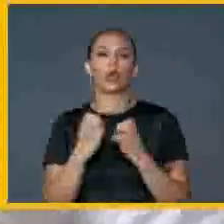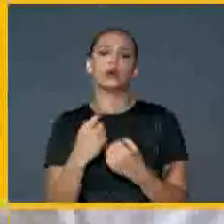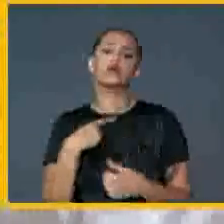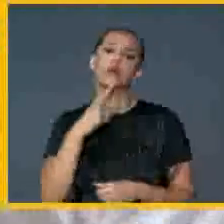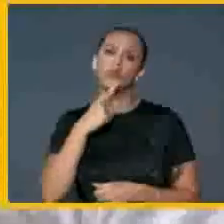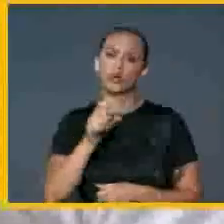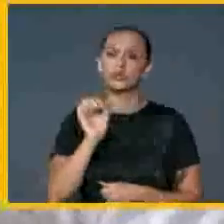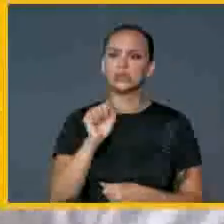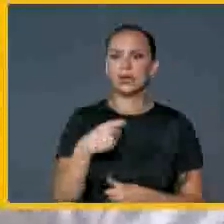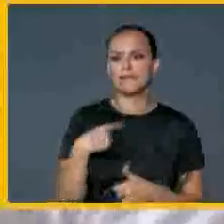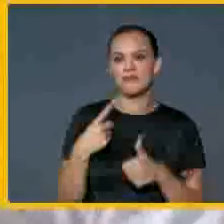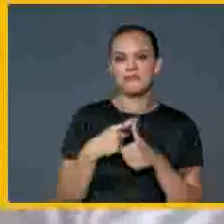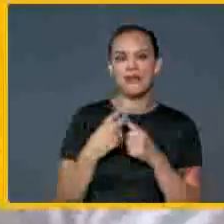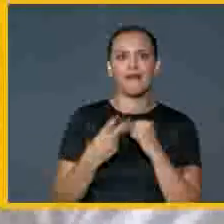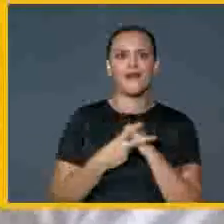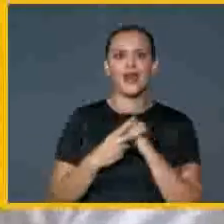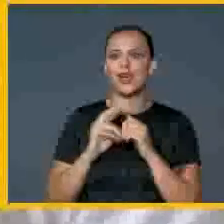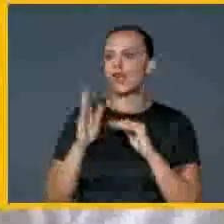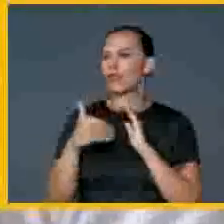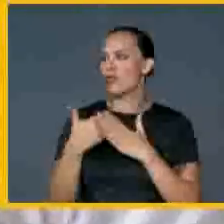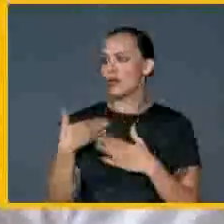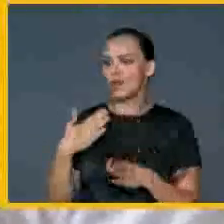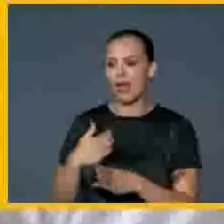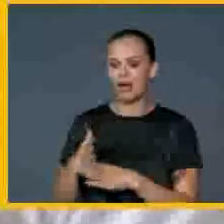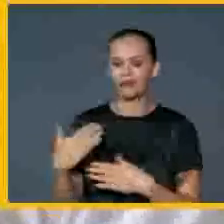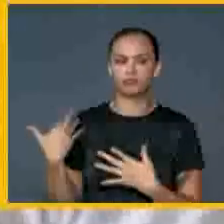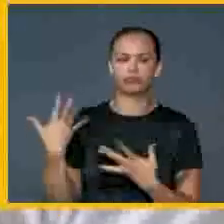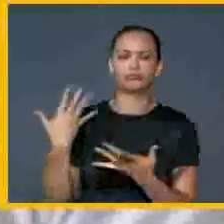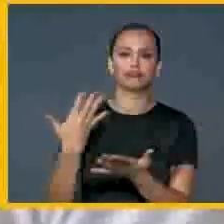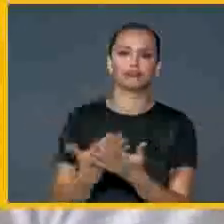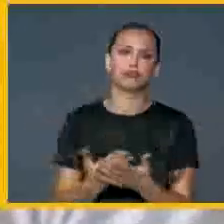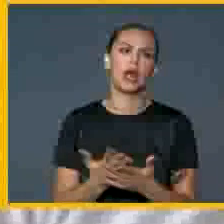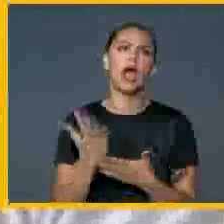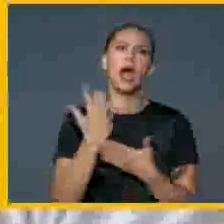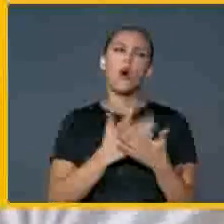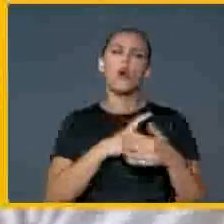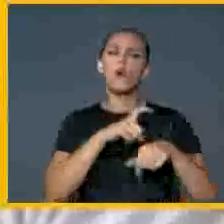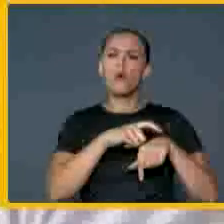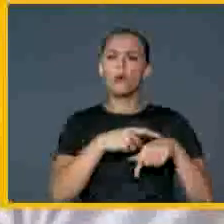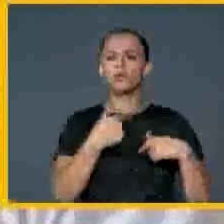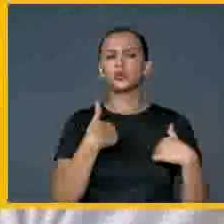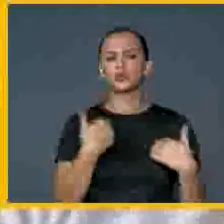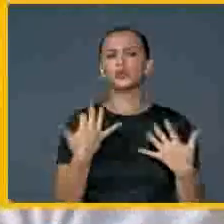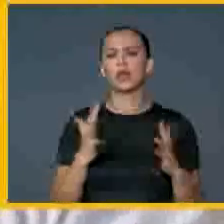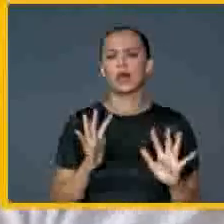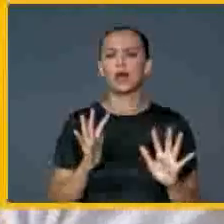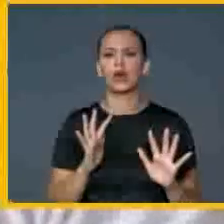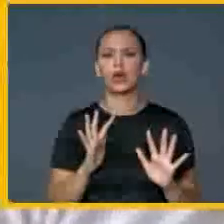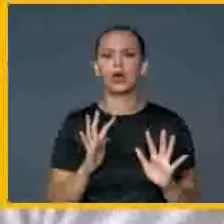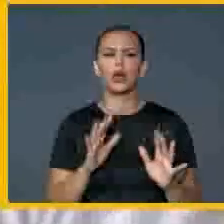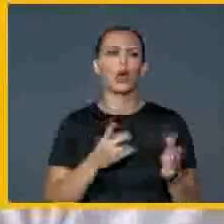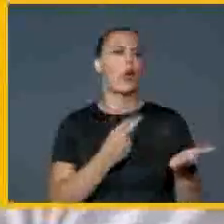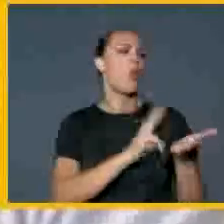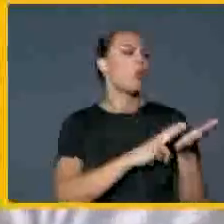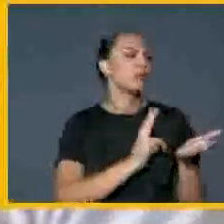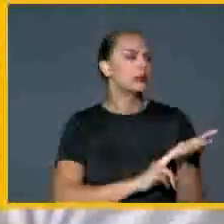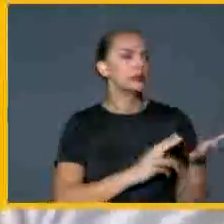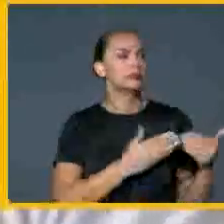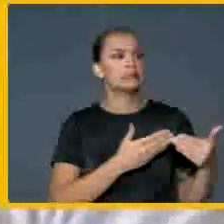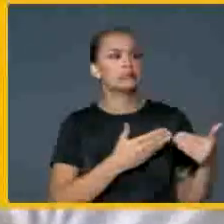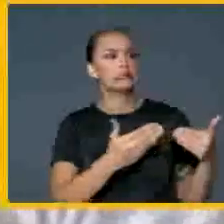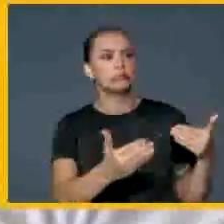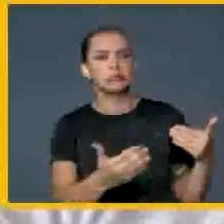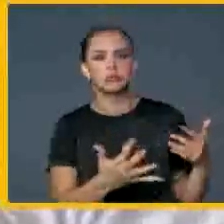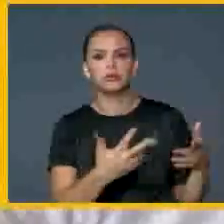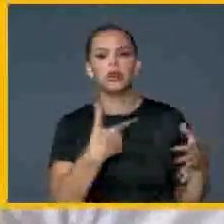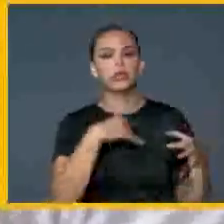sí, es mi primera vez en toda mi carrera que bueno, en un momento he dejado de tener contrato y de